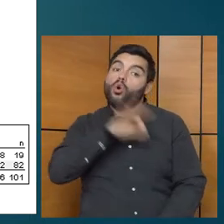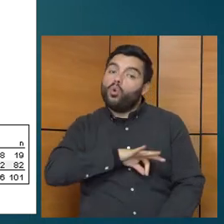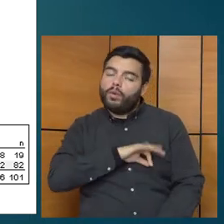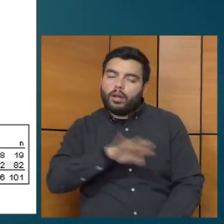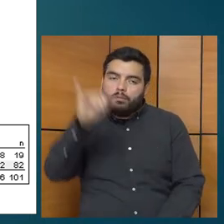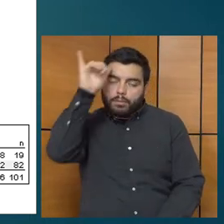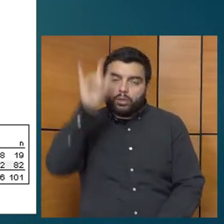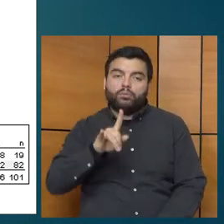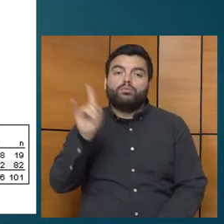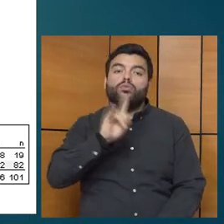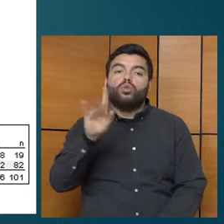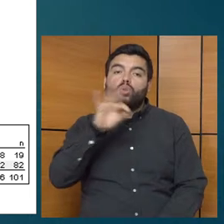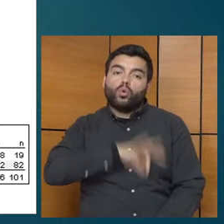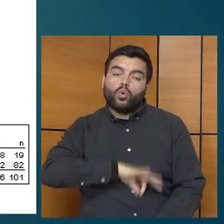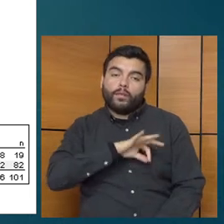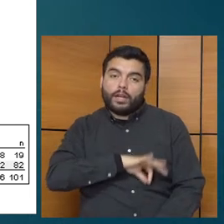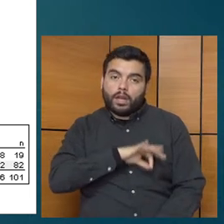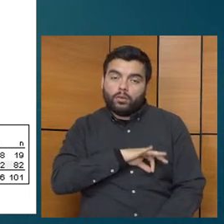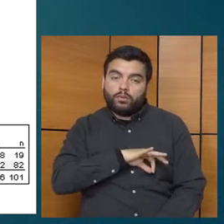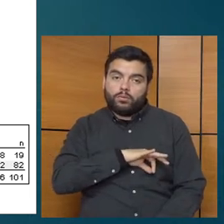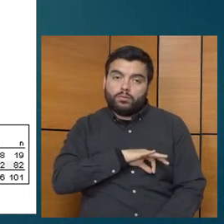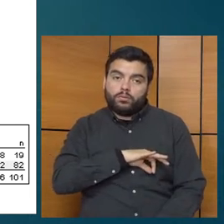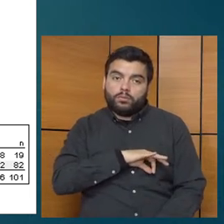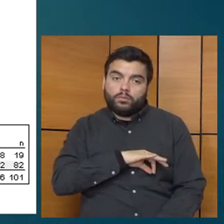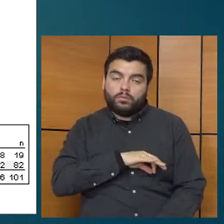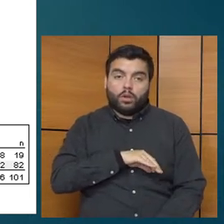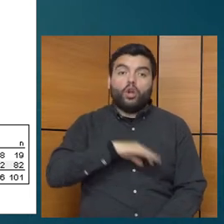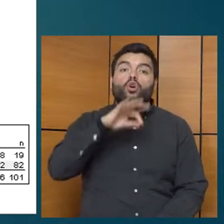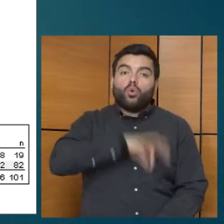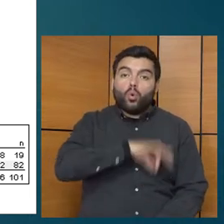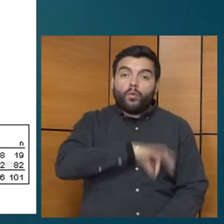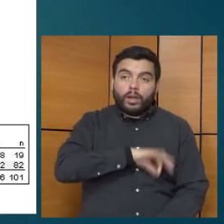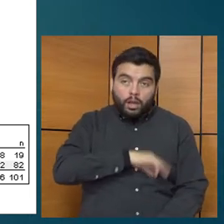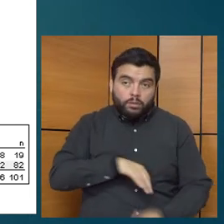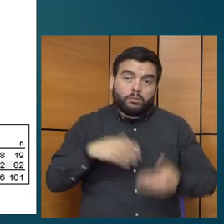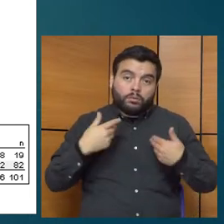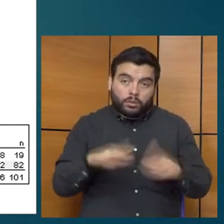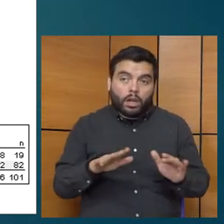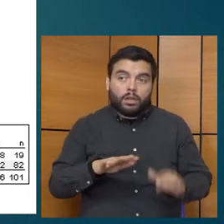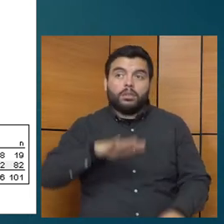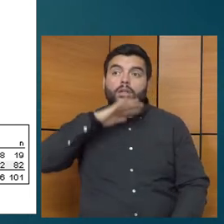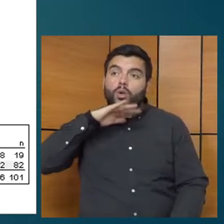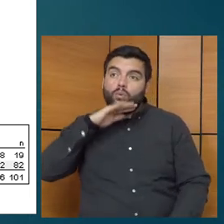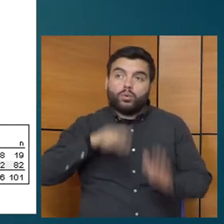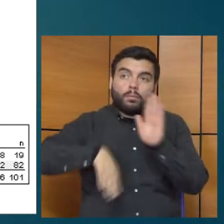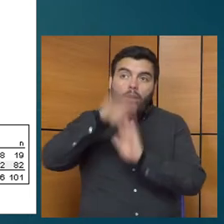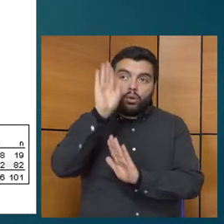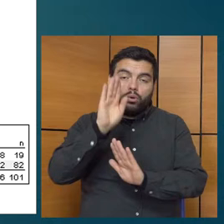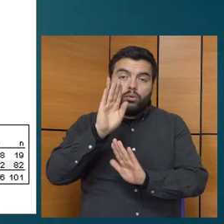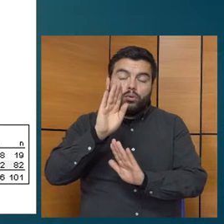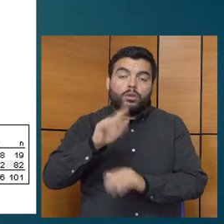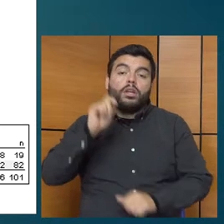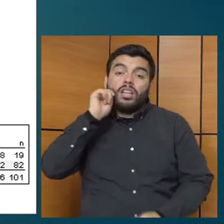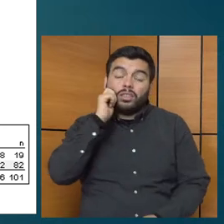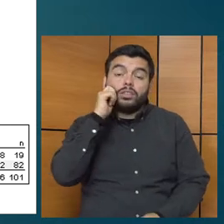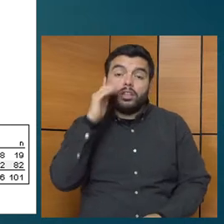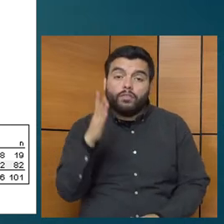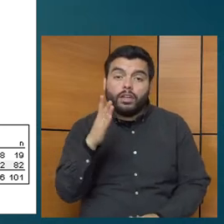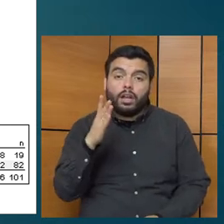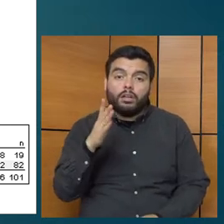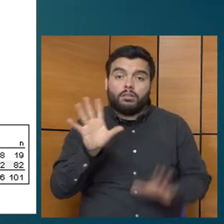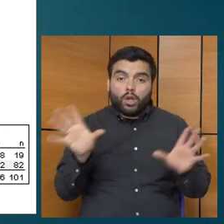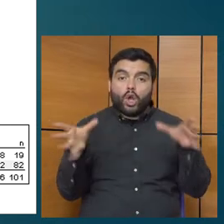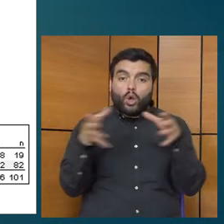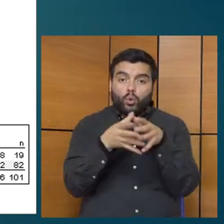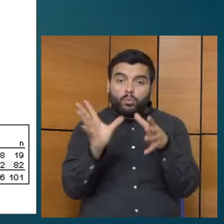Los no jubilados, que son los que están en esta rama. Y los que sí estaban jubilados, pues el uso era mucho mayor. Es decir, que dentro de este